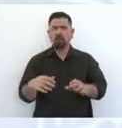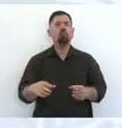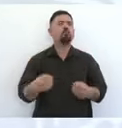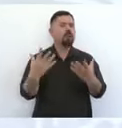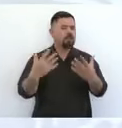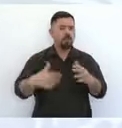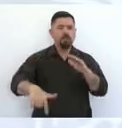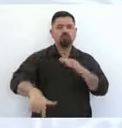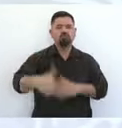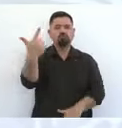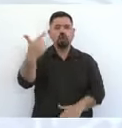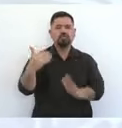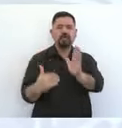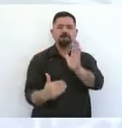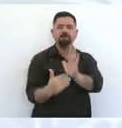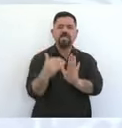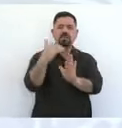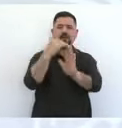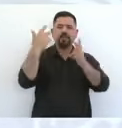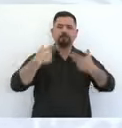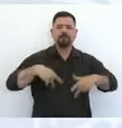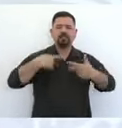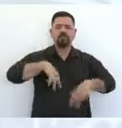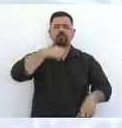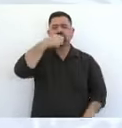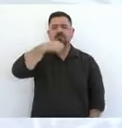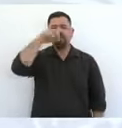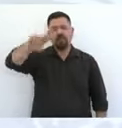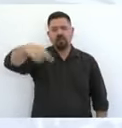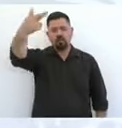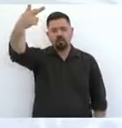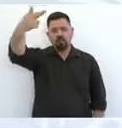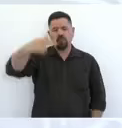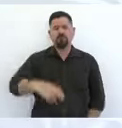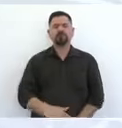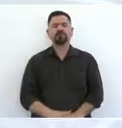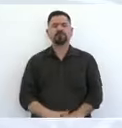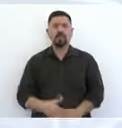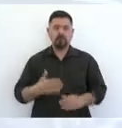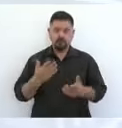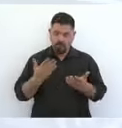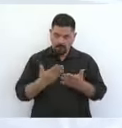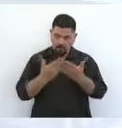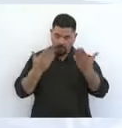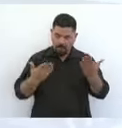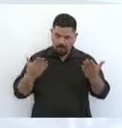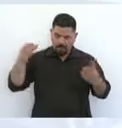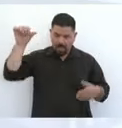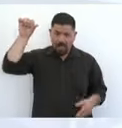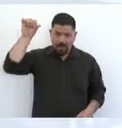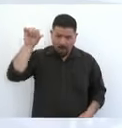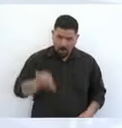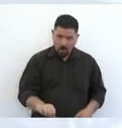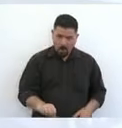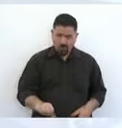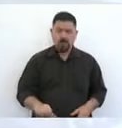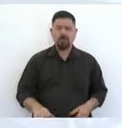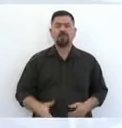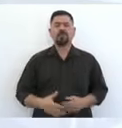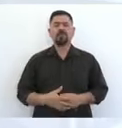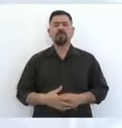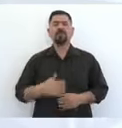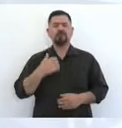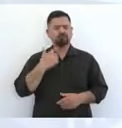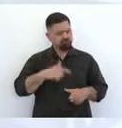millones de adultos mayores. Y aquí vamos